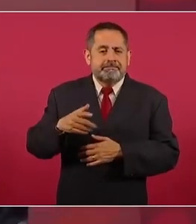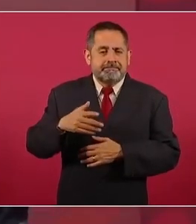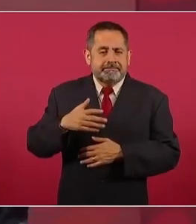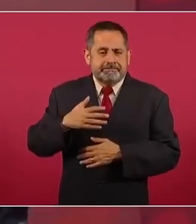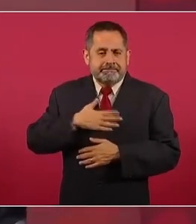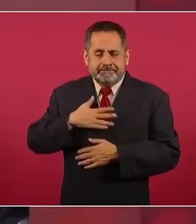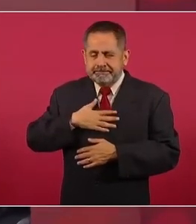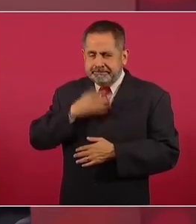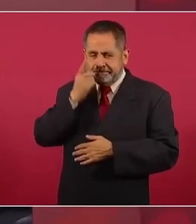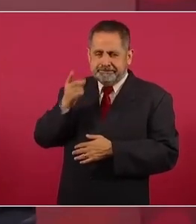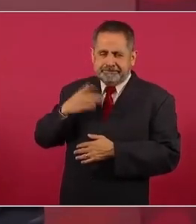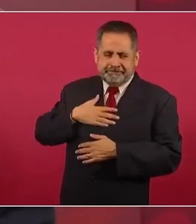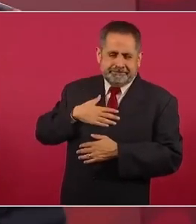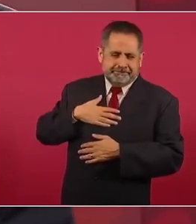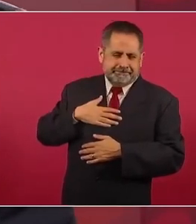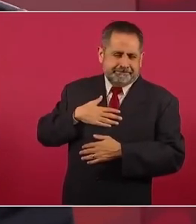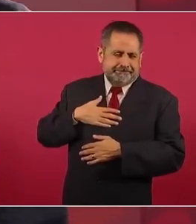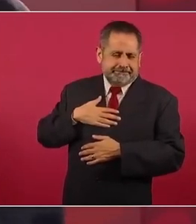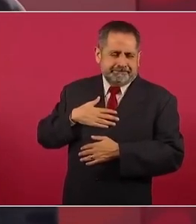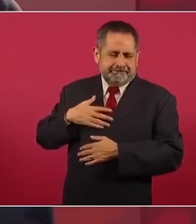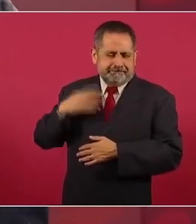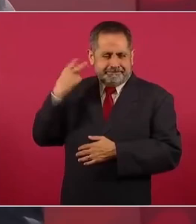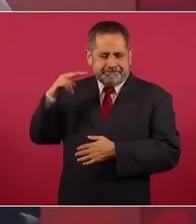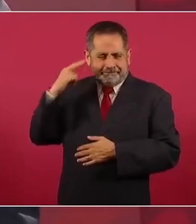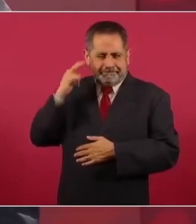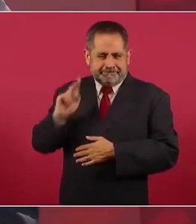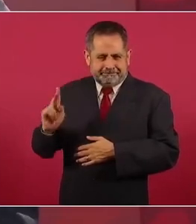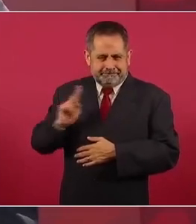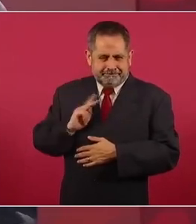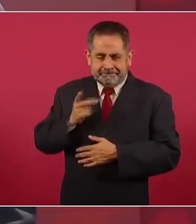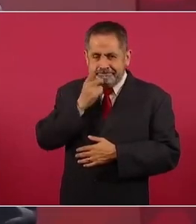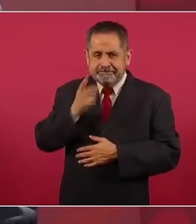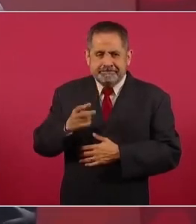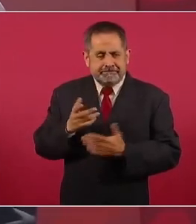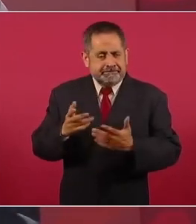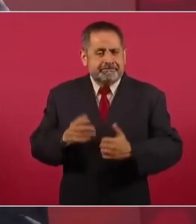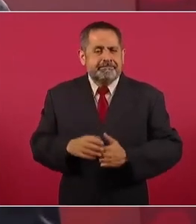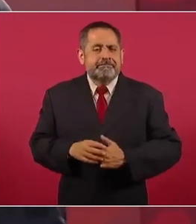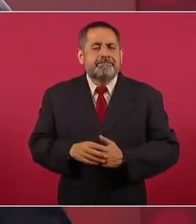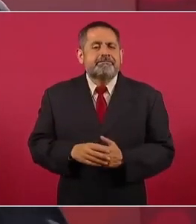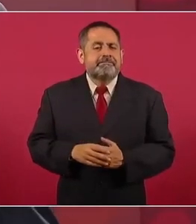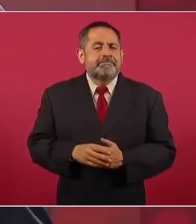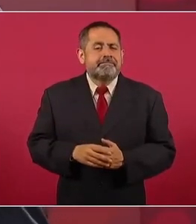como dicen mis paisanos veracruzanos, como